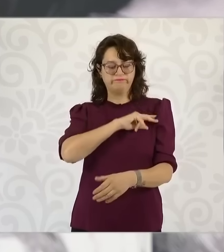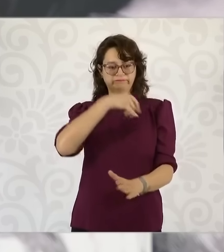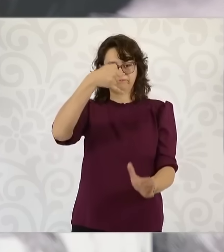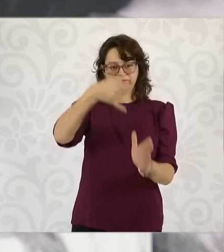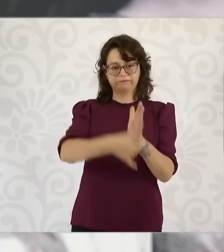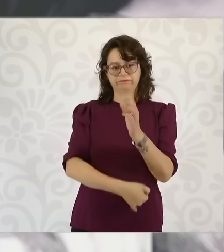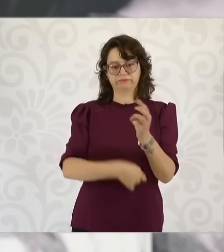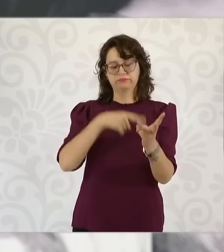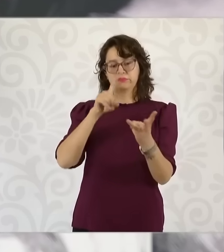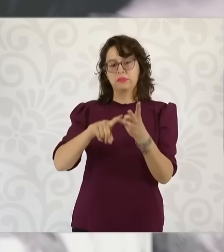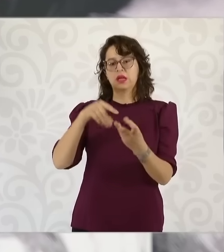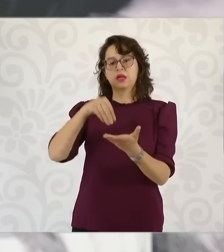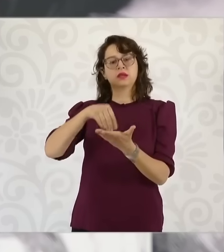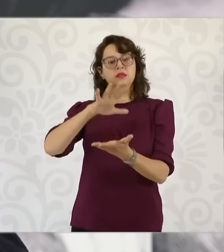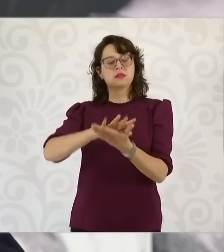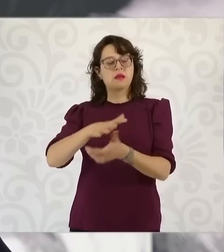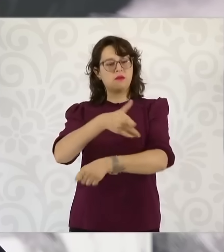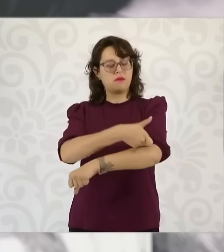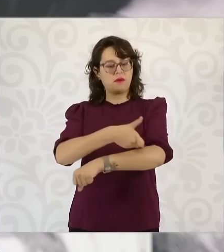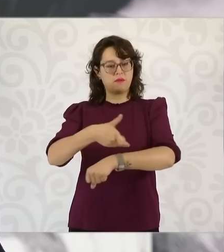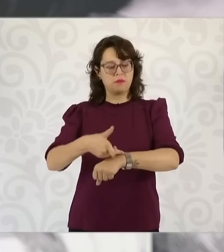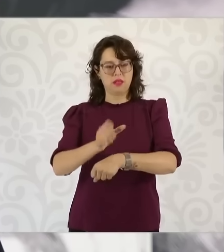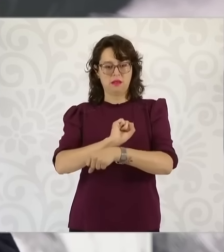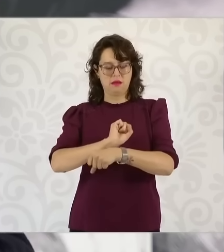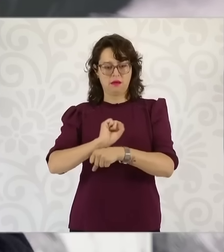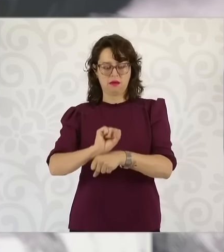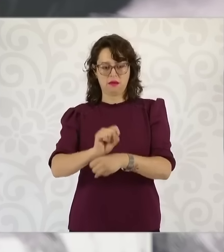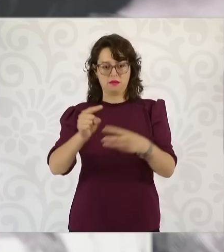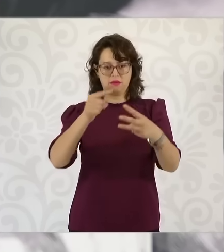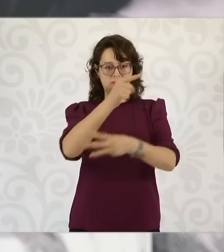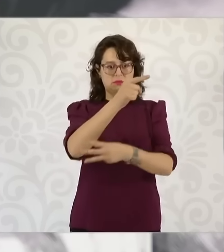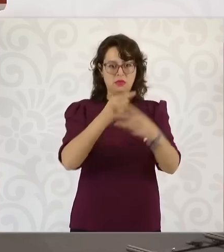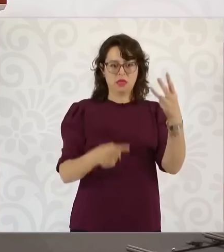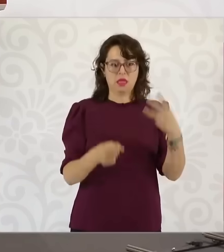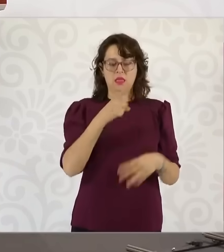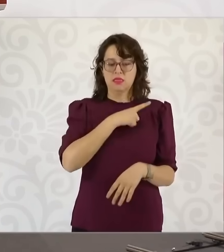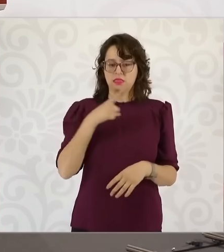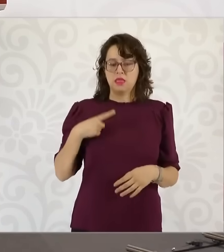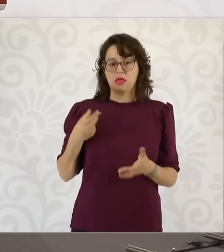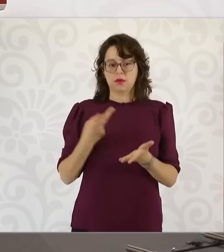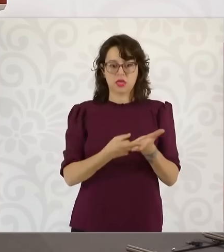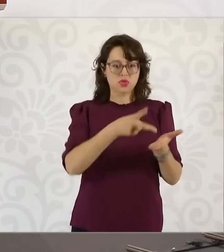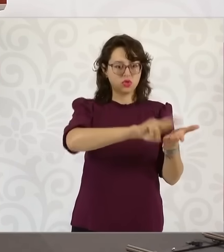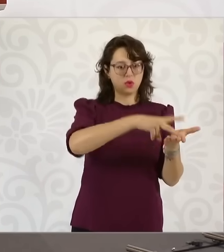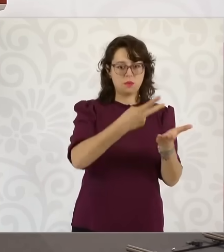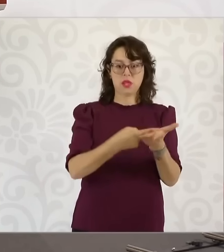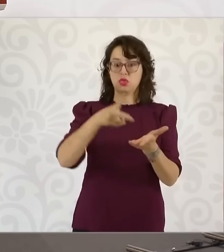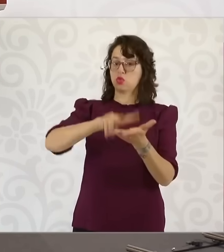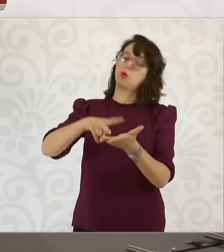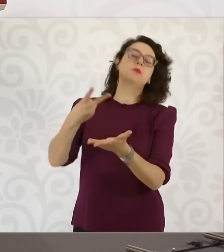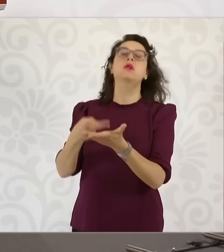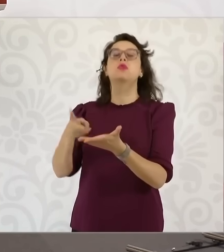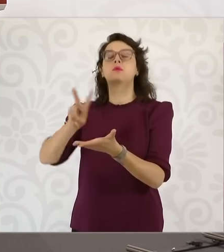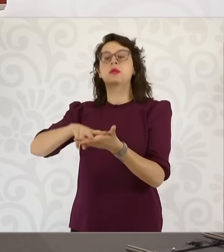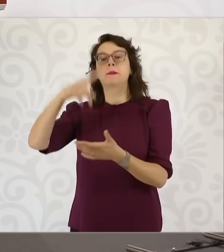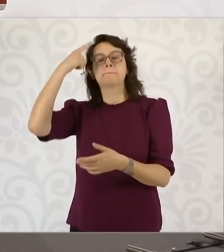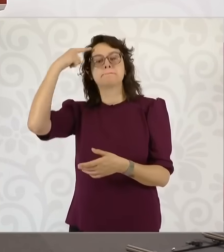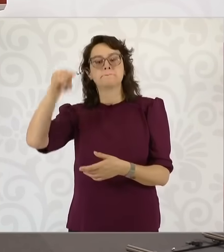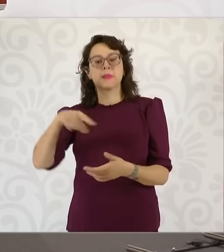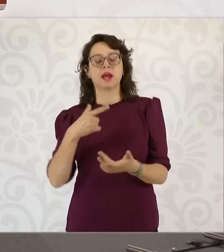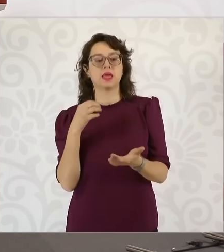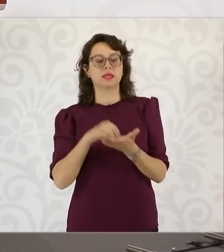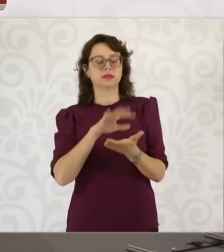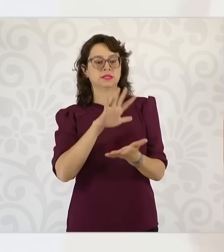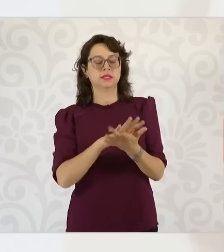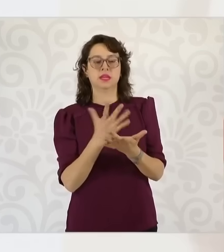familiar en el IMSS, con el objetivo de reducir los tiempos de espera. Y en este caso tenemos